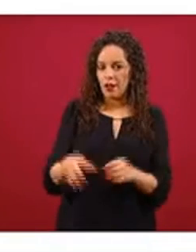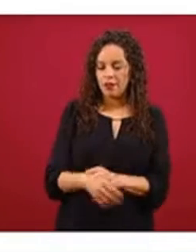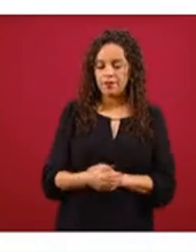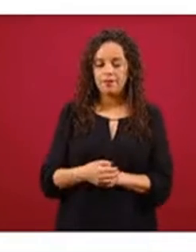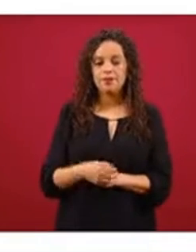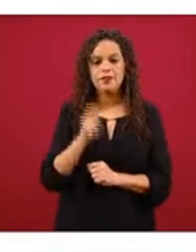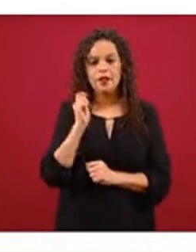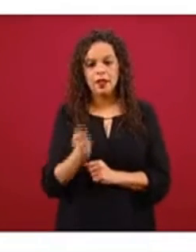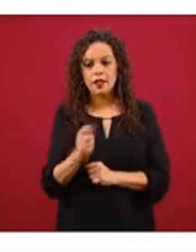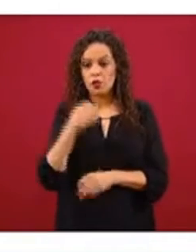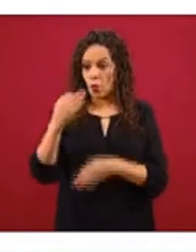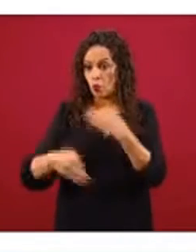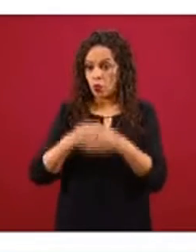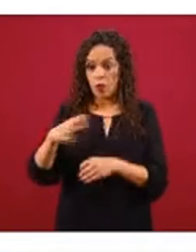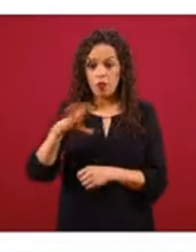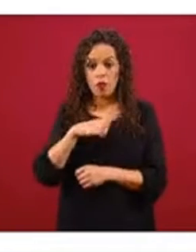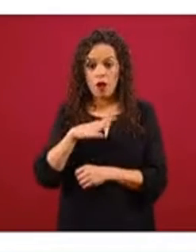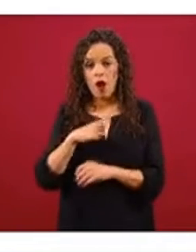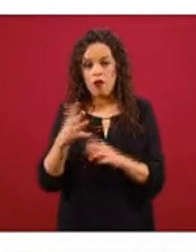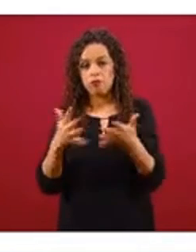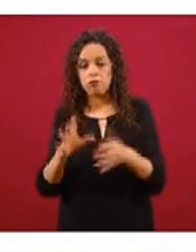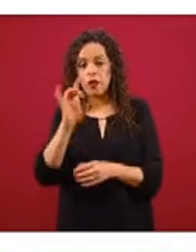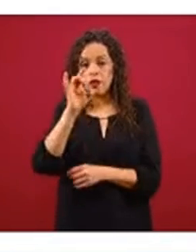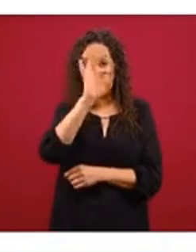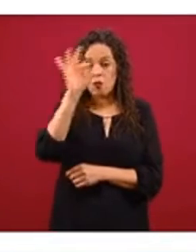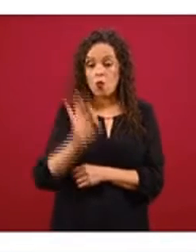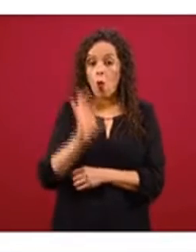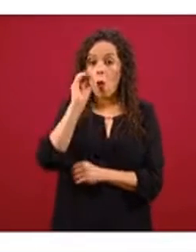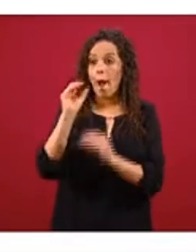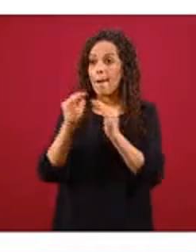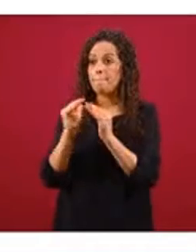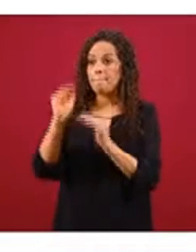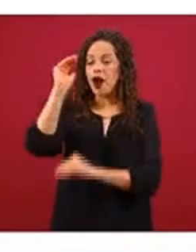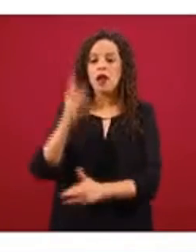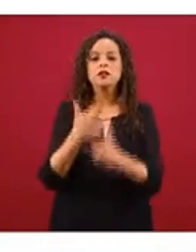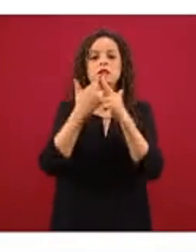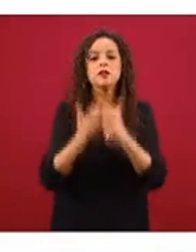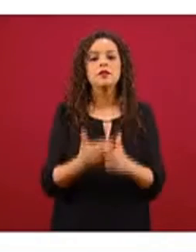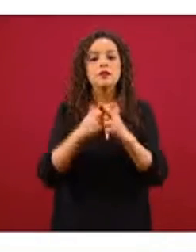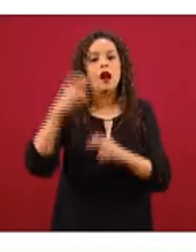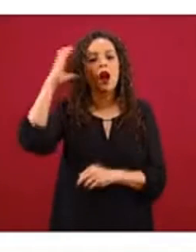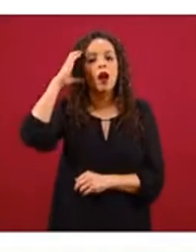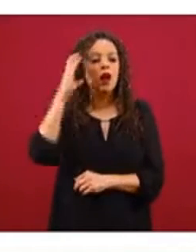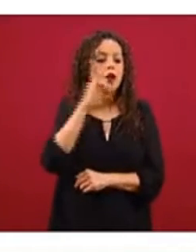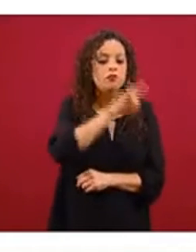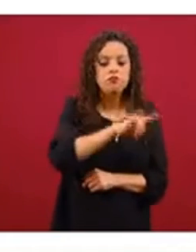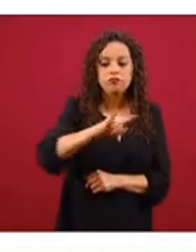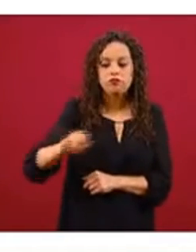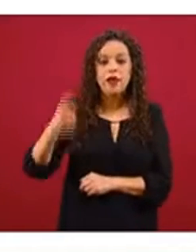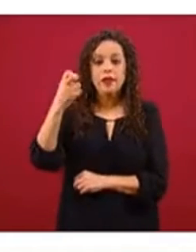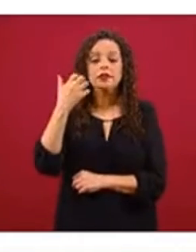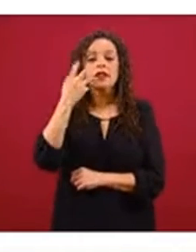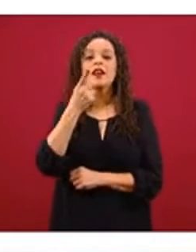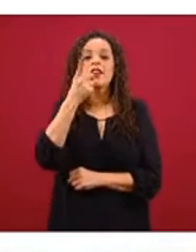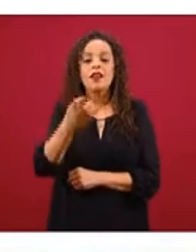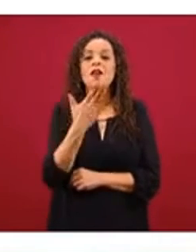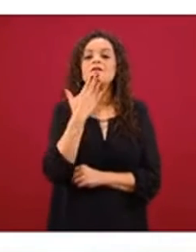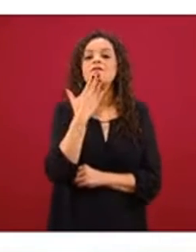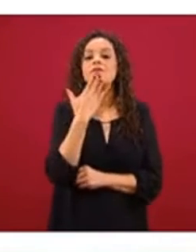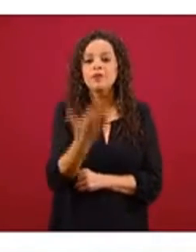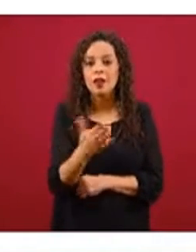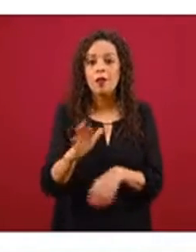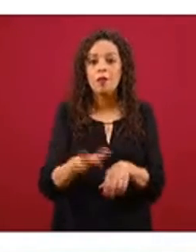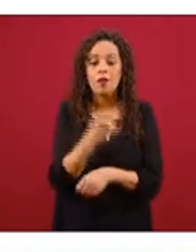que todas tienen al menos un 30% o más de disponibilidad, lo cual es bueno porque están dentro del margen